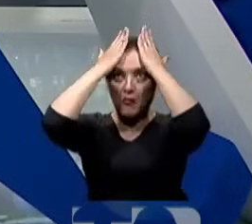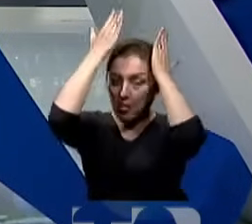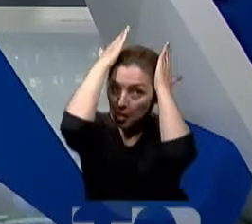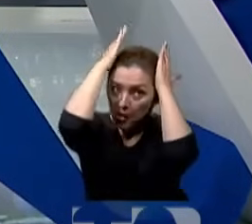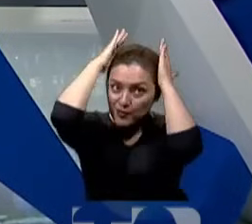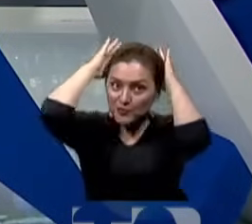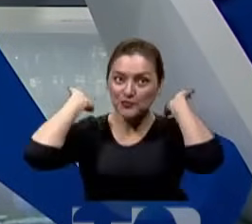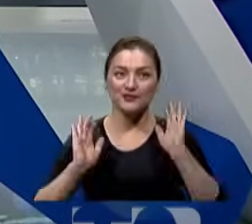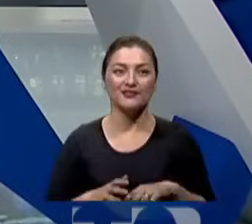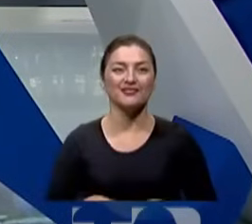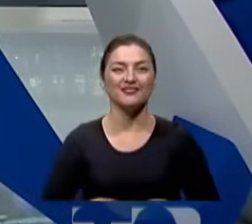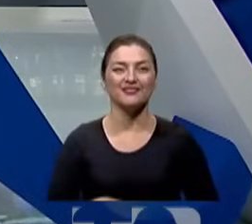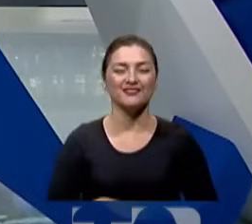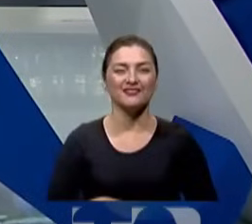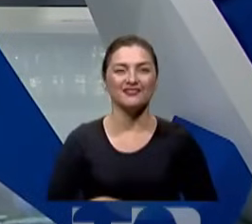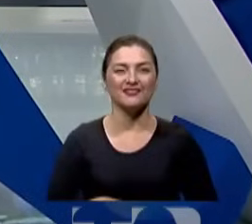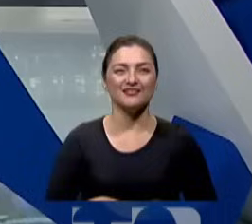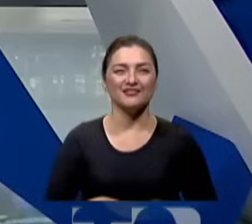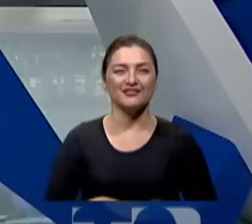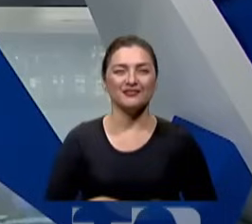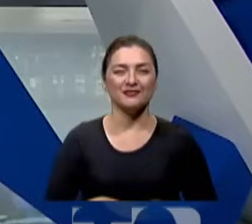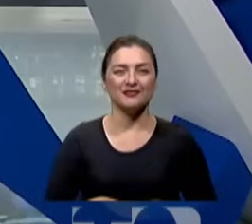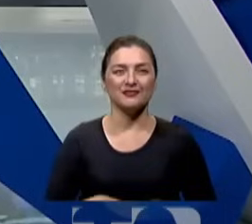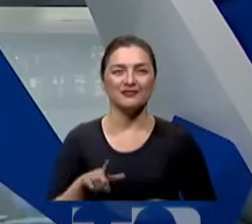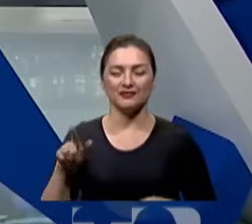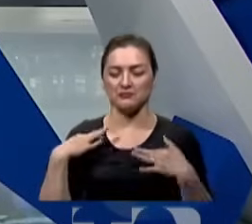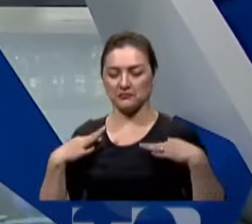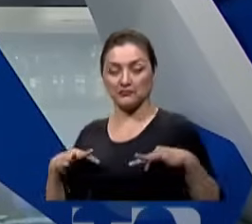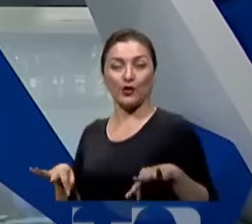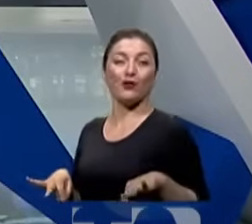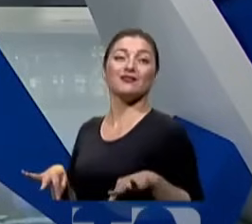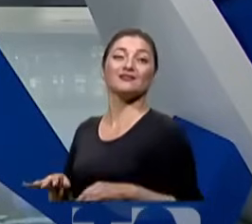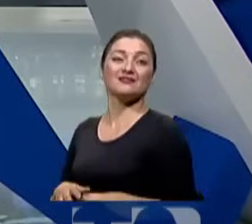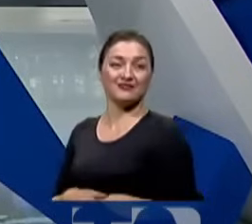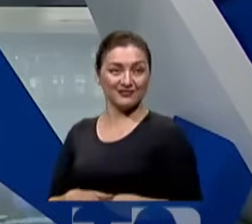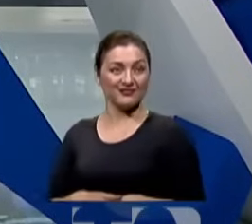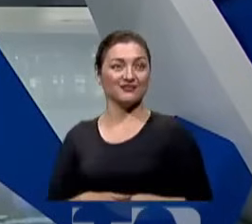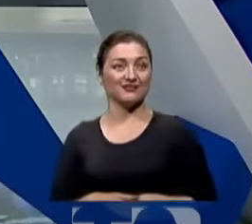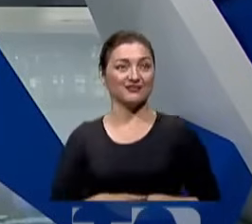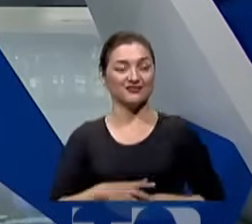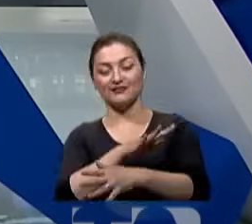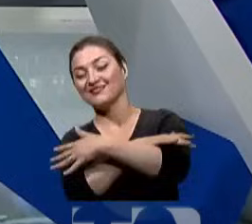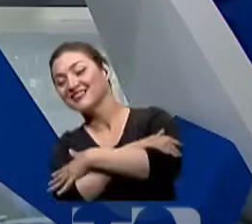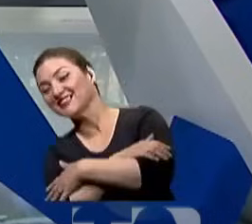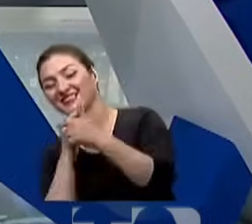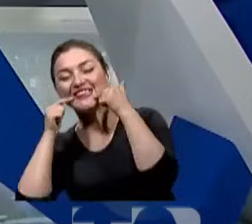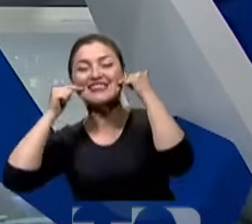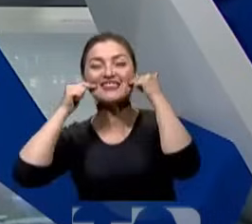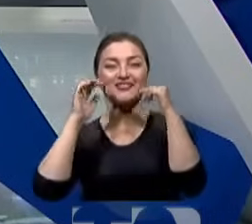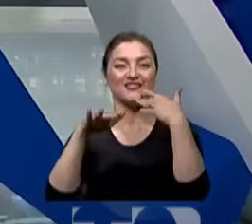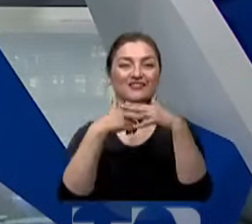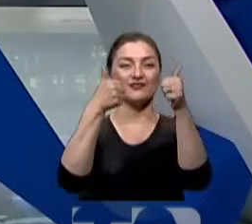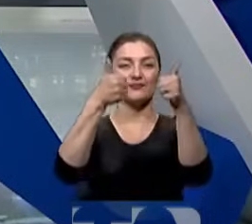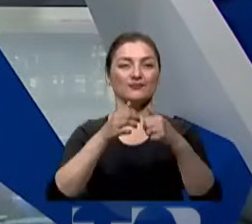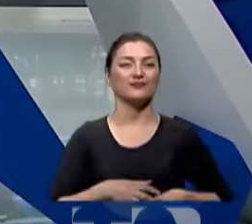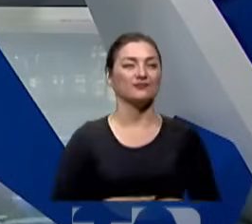Le asentó un poco. El pelito. Se salvó de la eliminación también, me ha venido elegante. Se Felicidades. Veía, se lo veía bien desde el balcón ahí sonriendo. Chiripa,